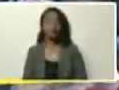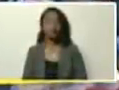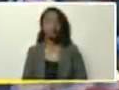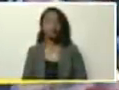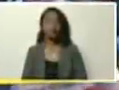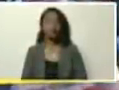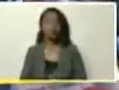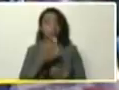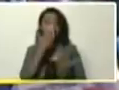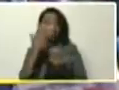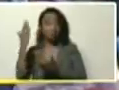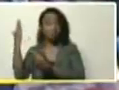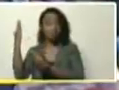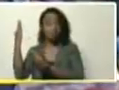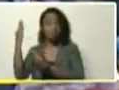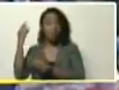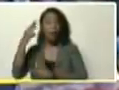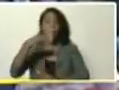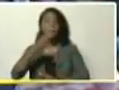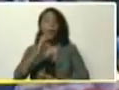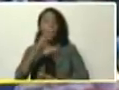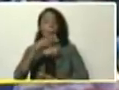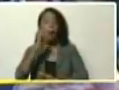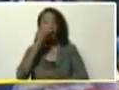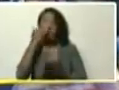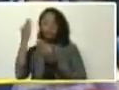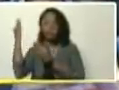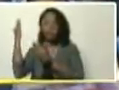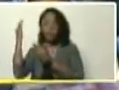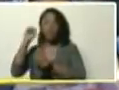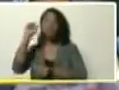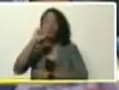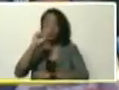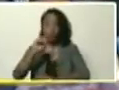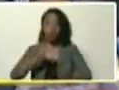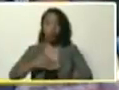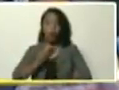¿Te das cuenta, Pepe? Que sí se puede.